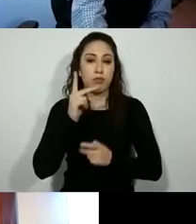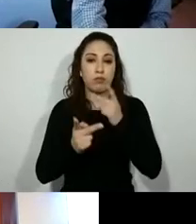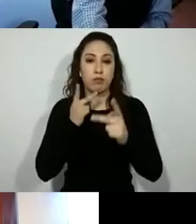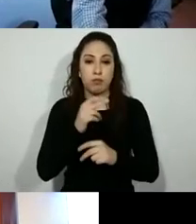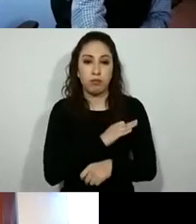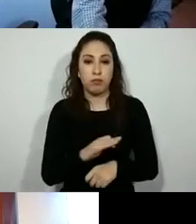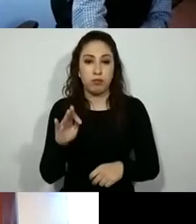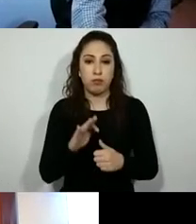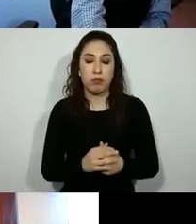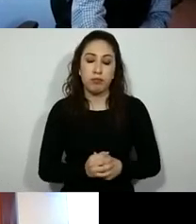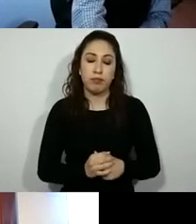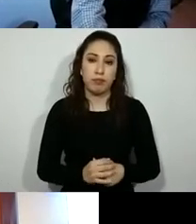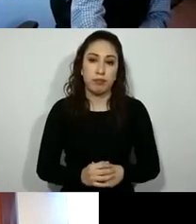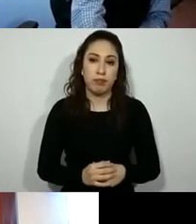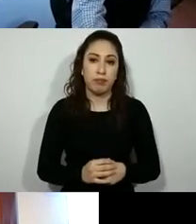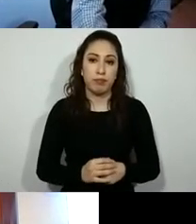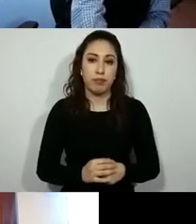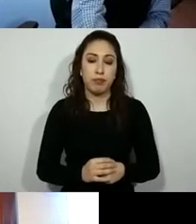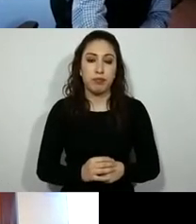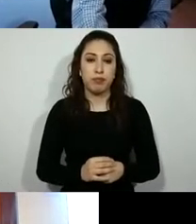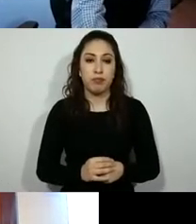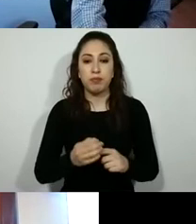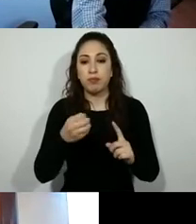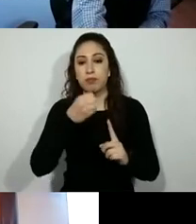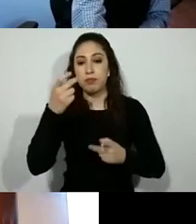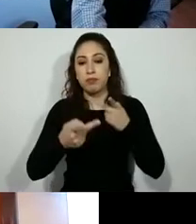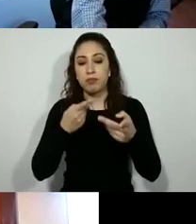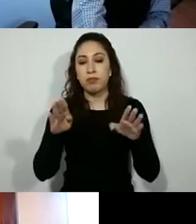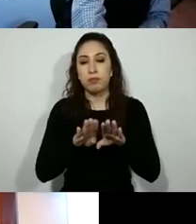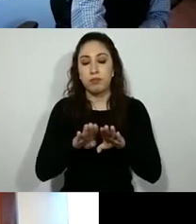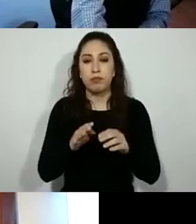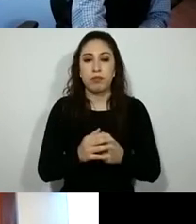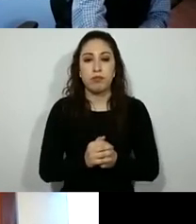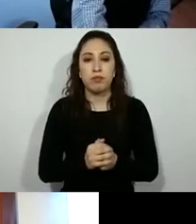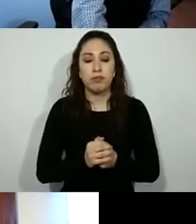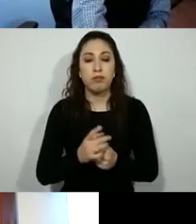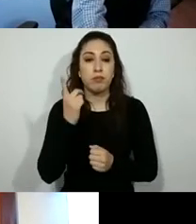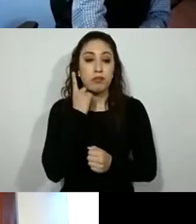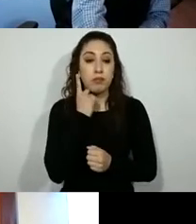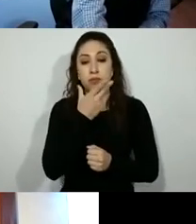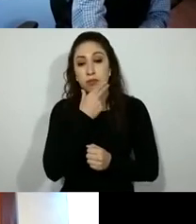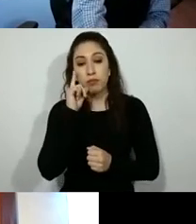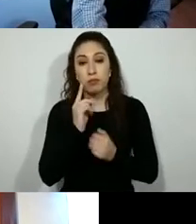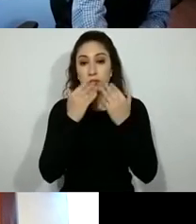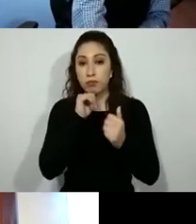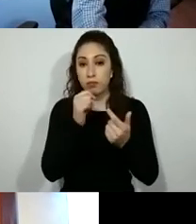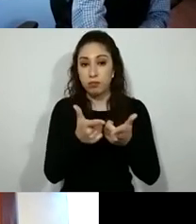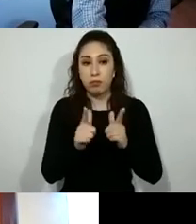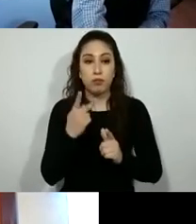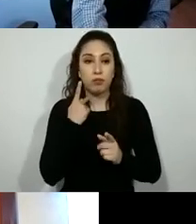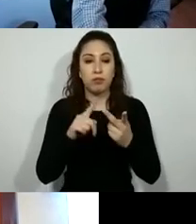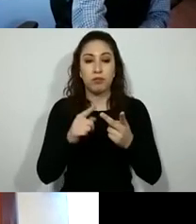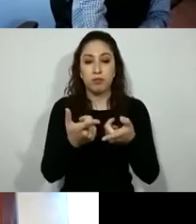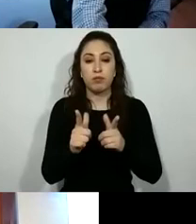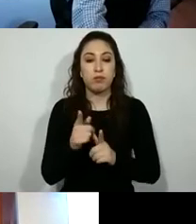puedan participar. El orden de intervención será el siguiente. 1. Diputada o diputado sin partido. 2. Partido Verde Ecologista